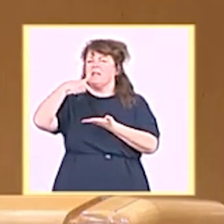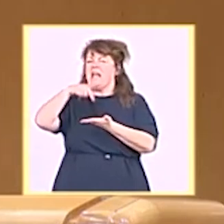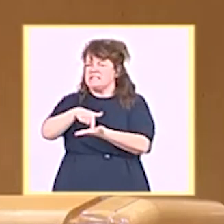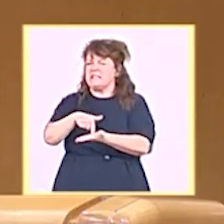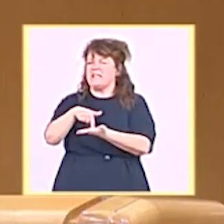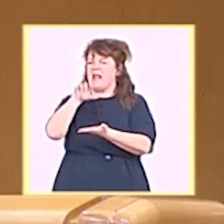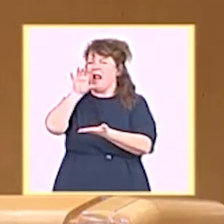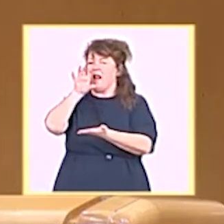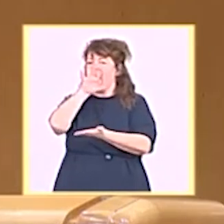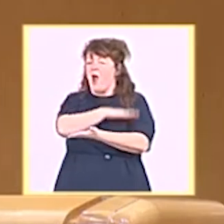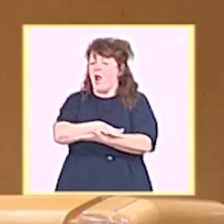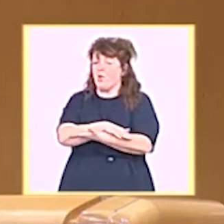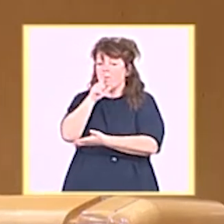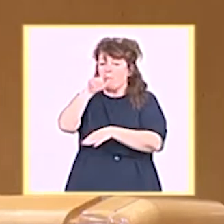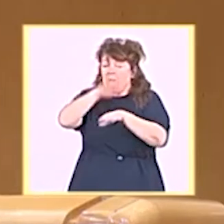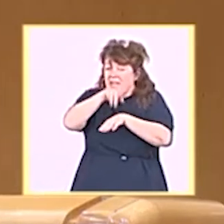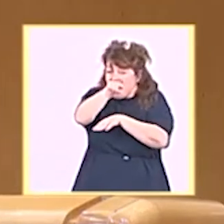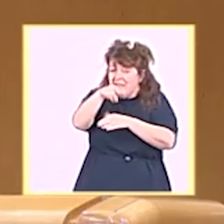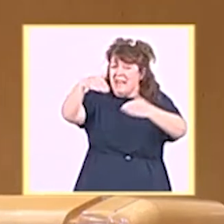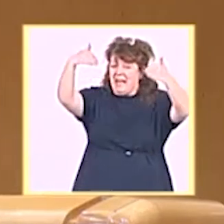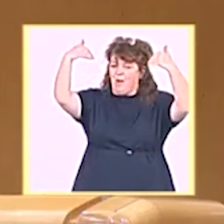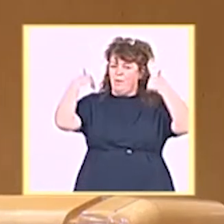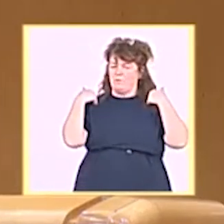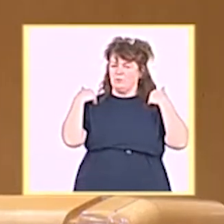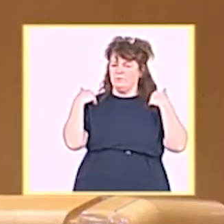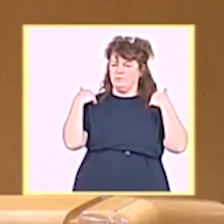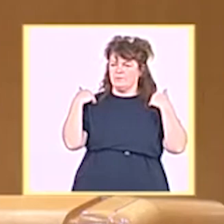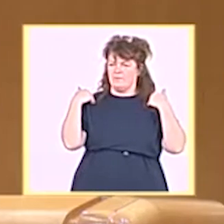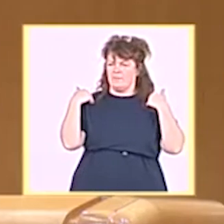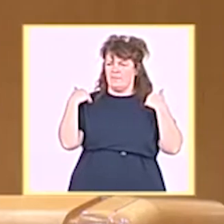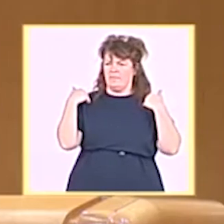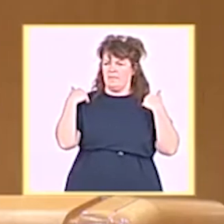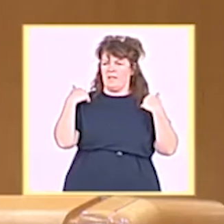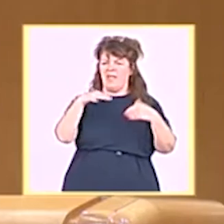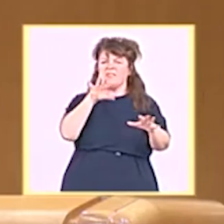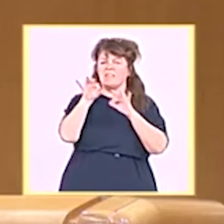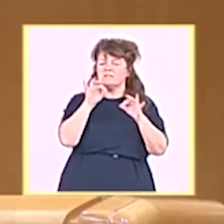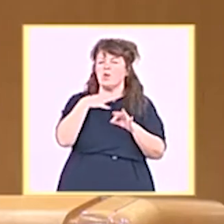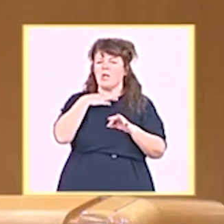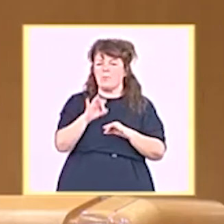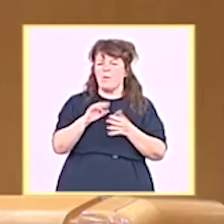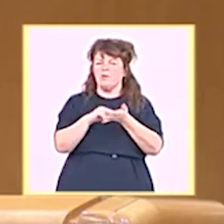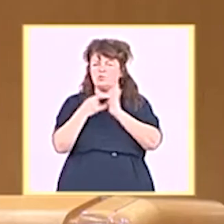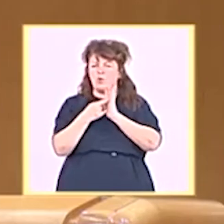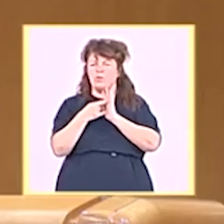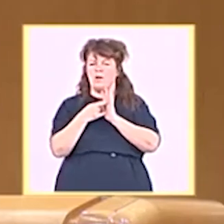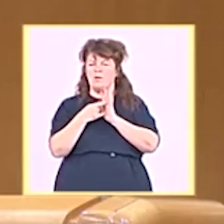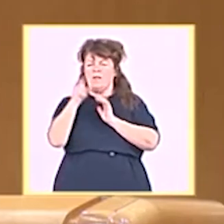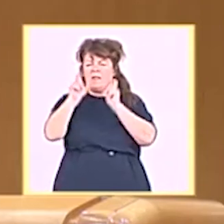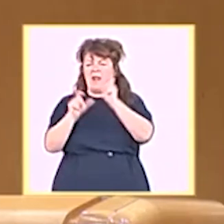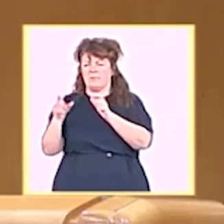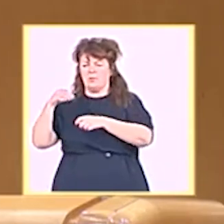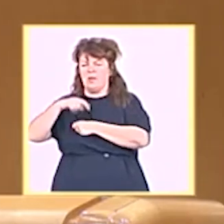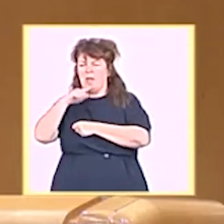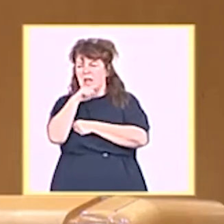en sus manos las decisiones que pueden solventar el futuro de los ilicitanos van a ser escuchadas atendidas